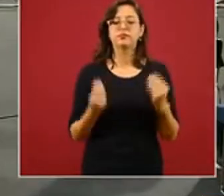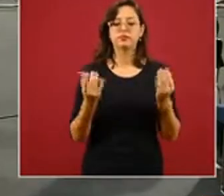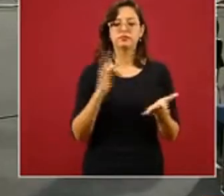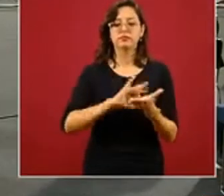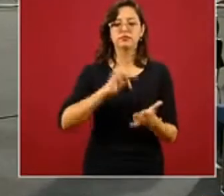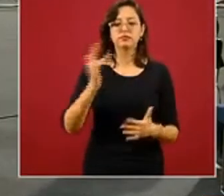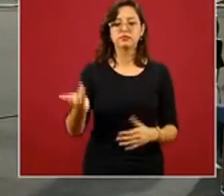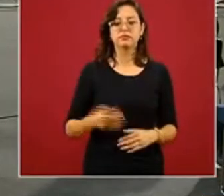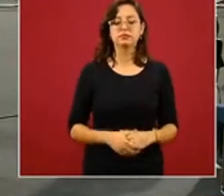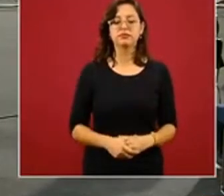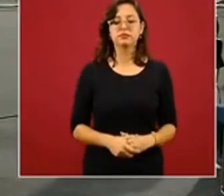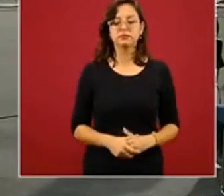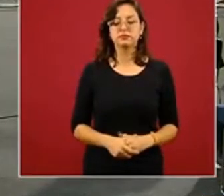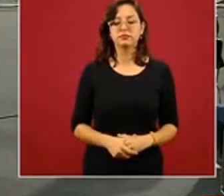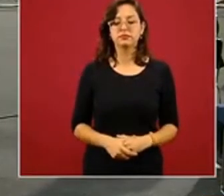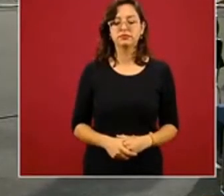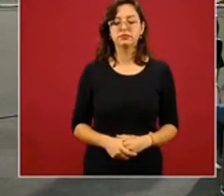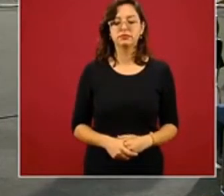gracias.